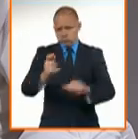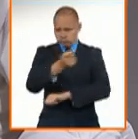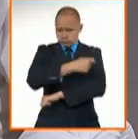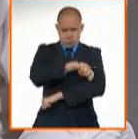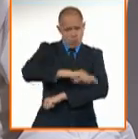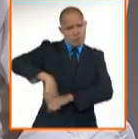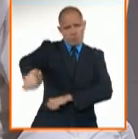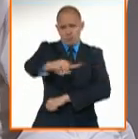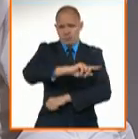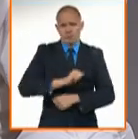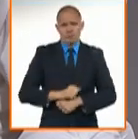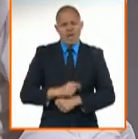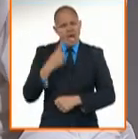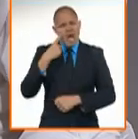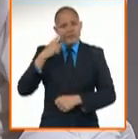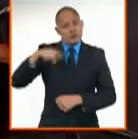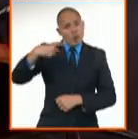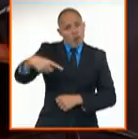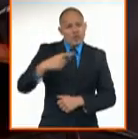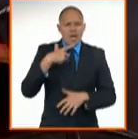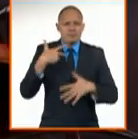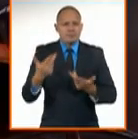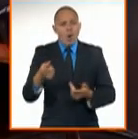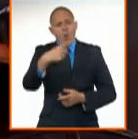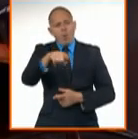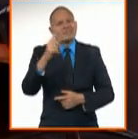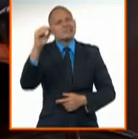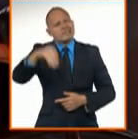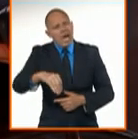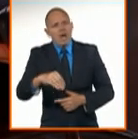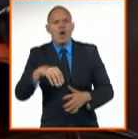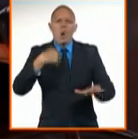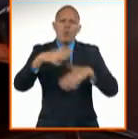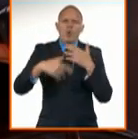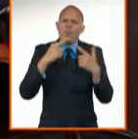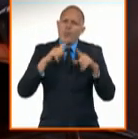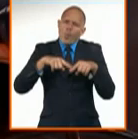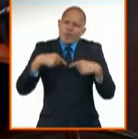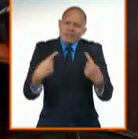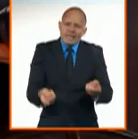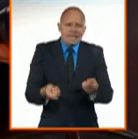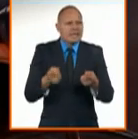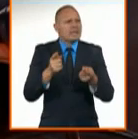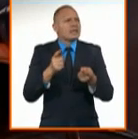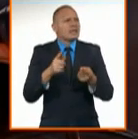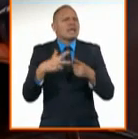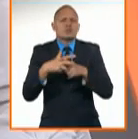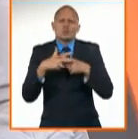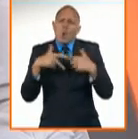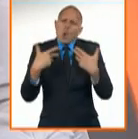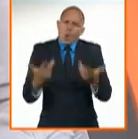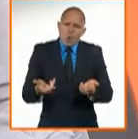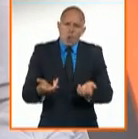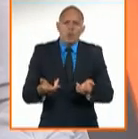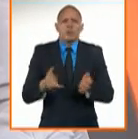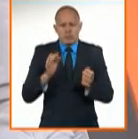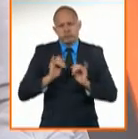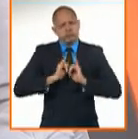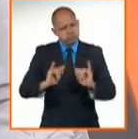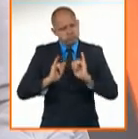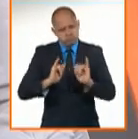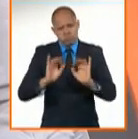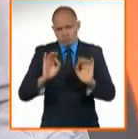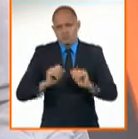día con una generación de electricidad y la situación que vamos a que podremos presentar día a día que gradualmente